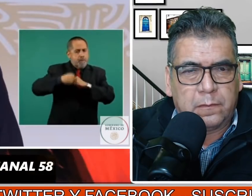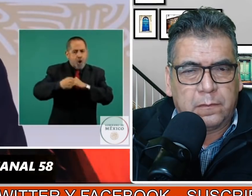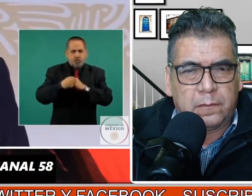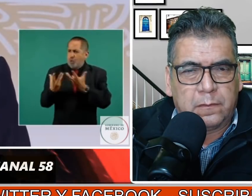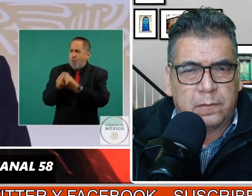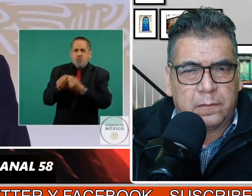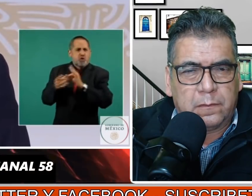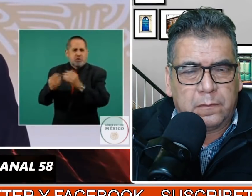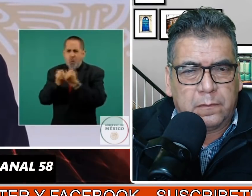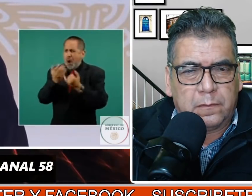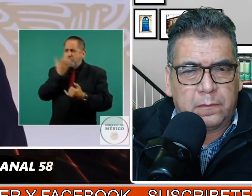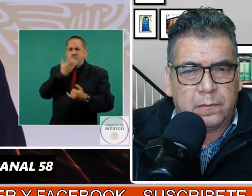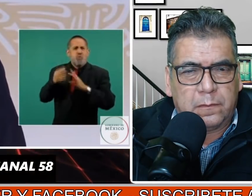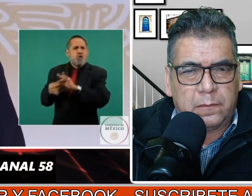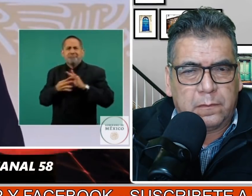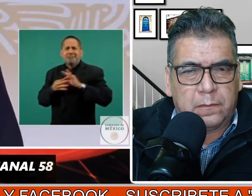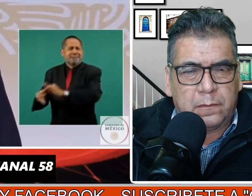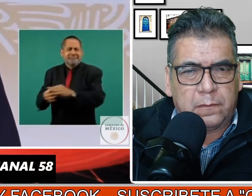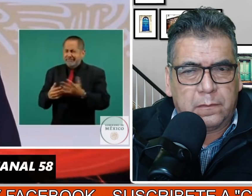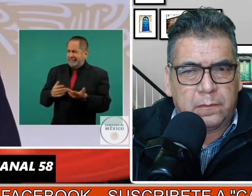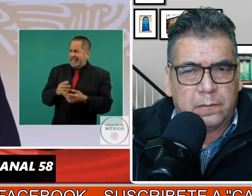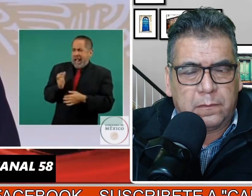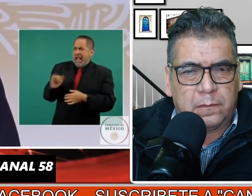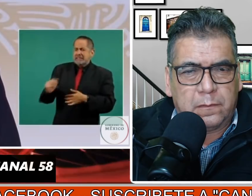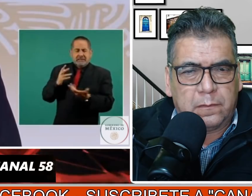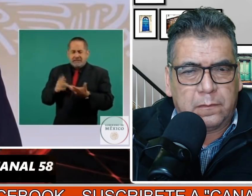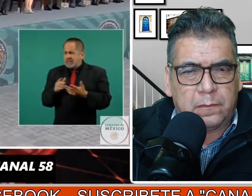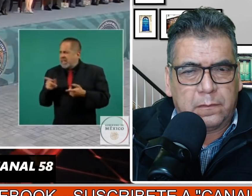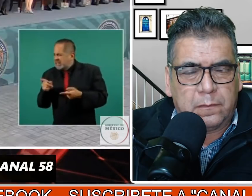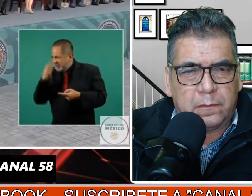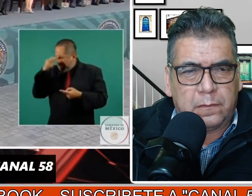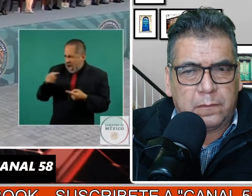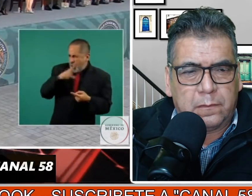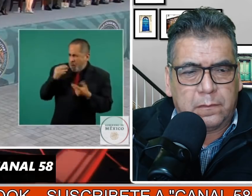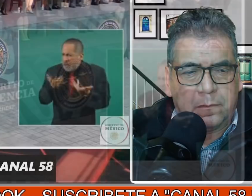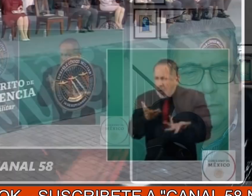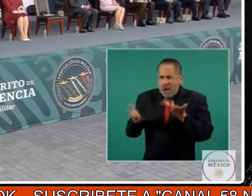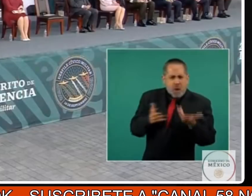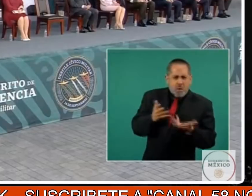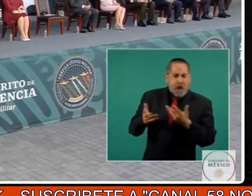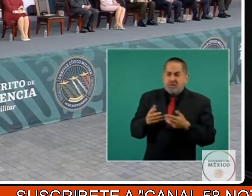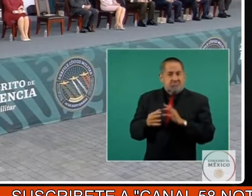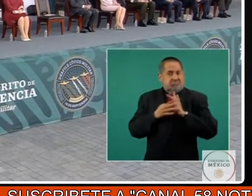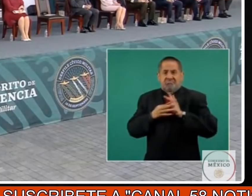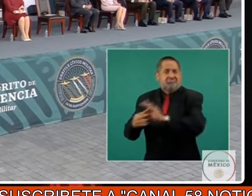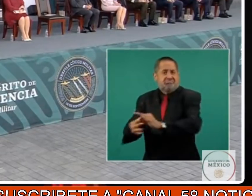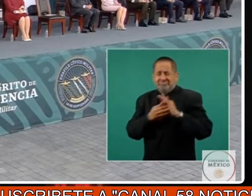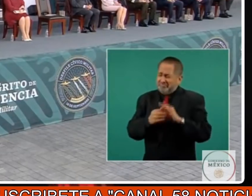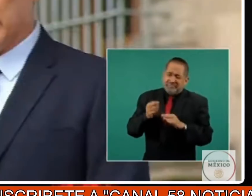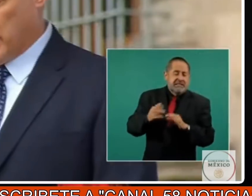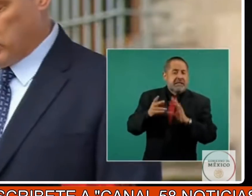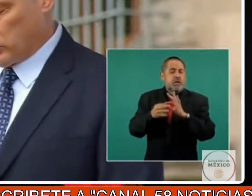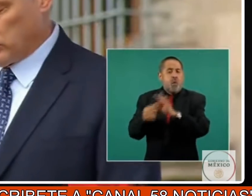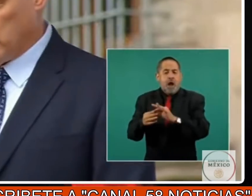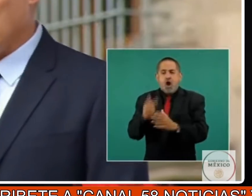la conexión se da tan natural y profunda que por momentos se pierde el origen exacto de obras y hechos y hay que concluir que